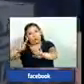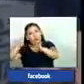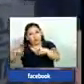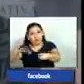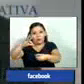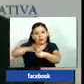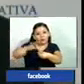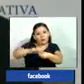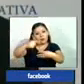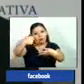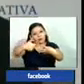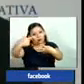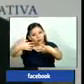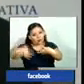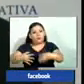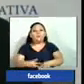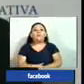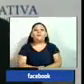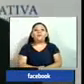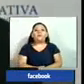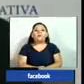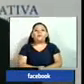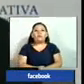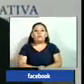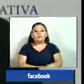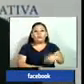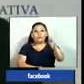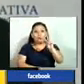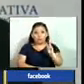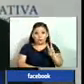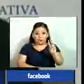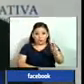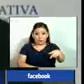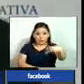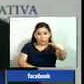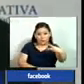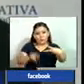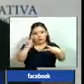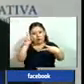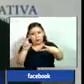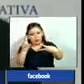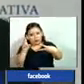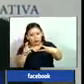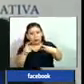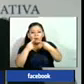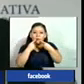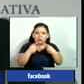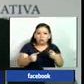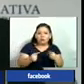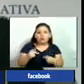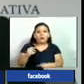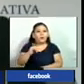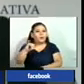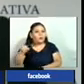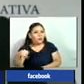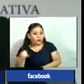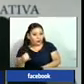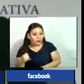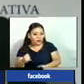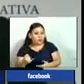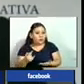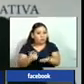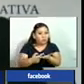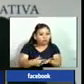electoral el segundo tema que también hemos acordado con dictamen favorable para el jueves es que los